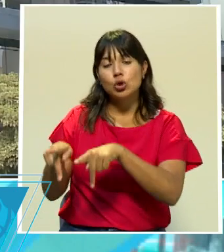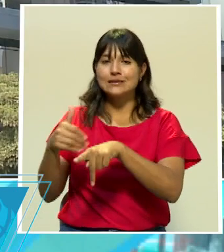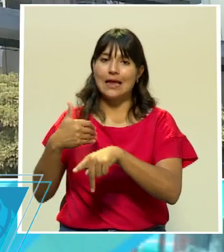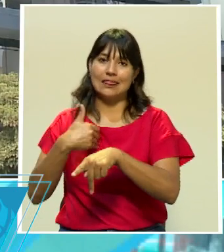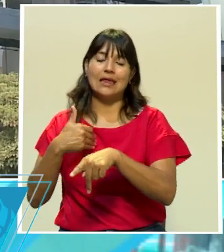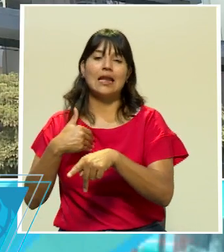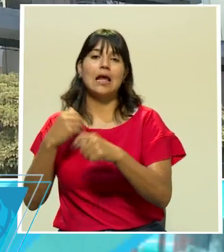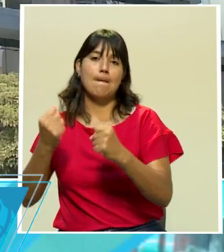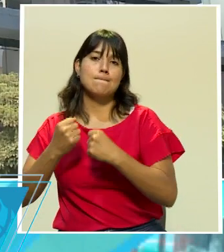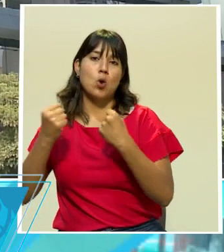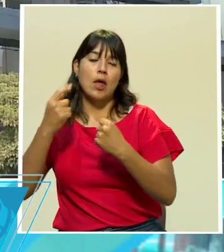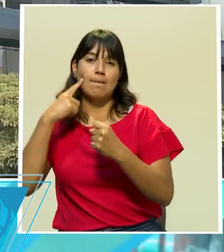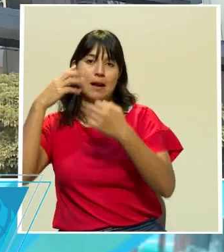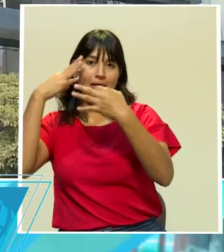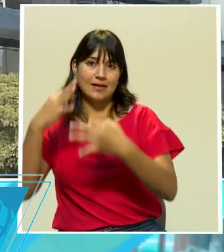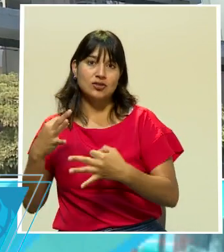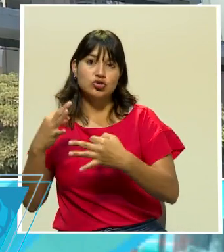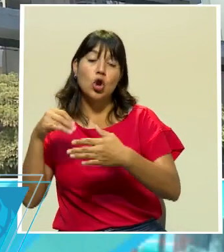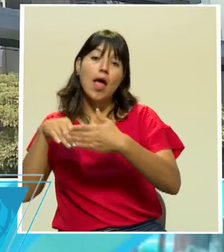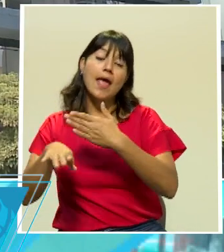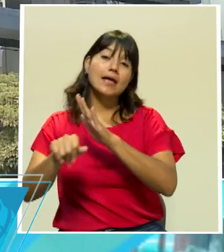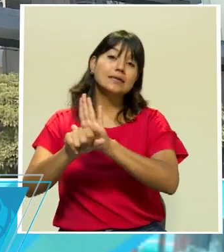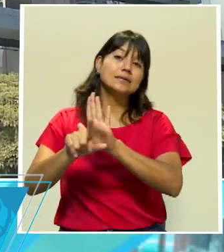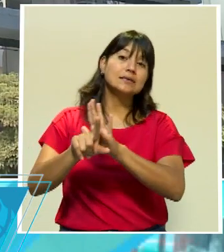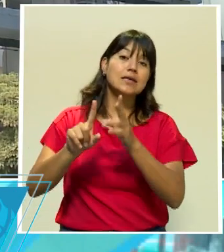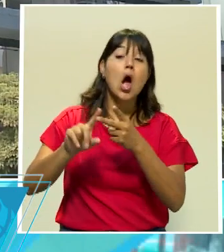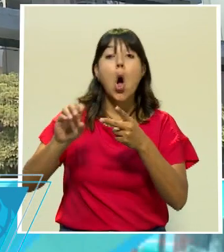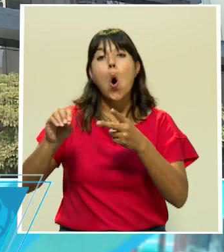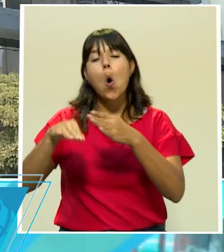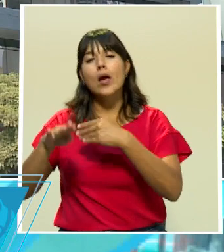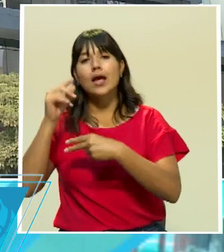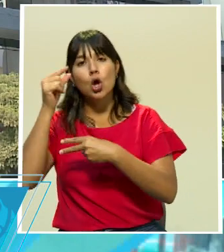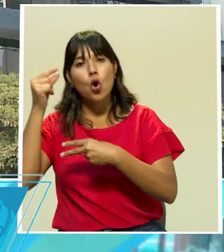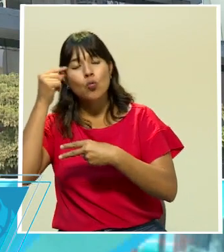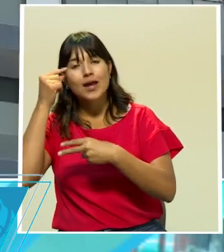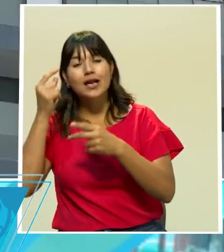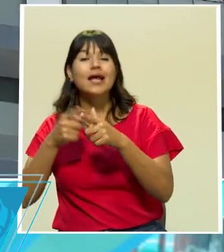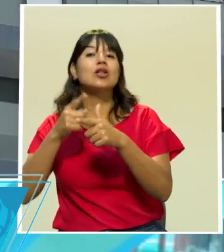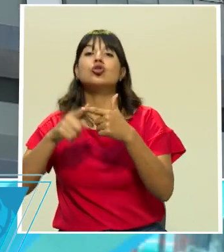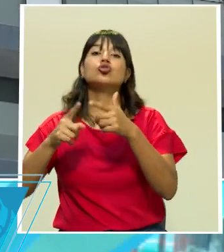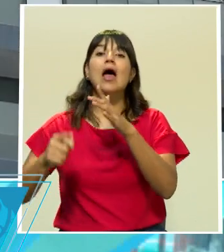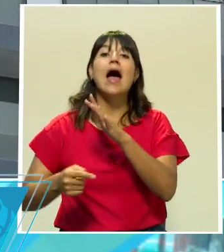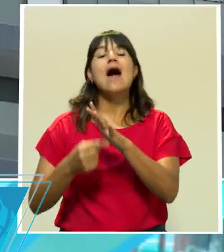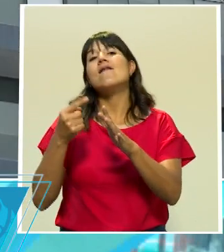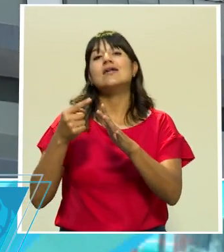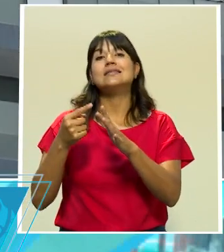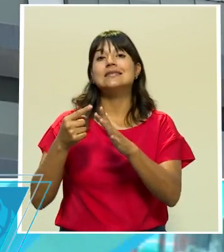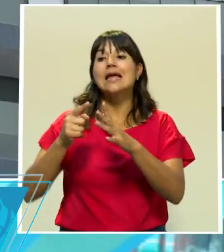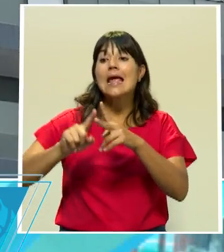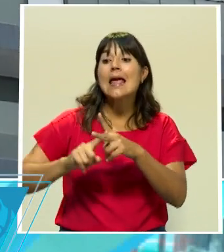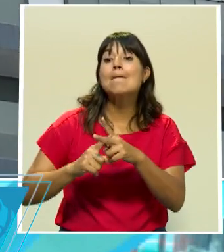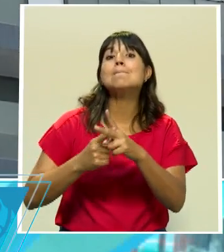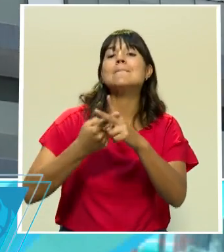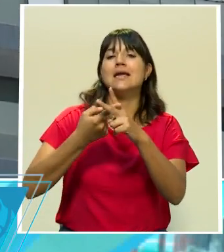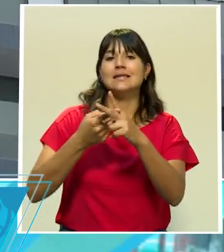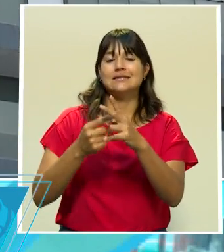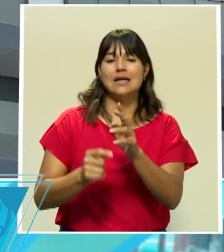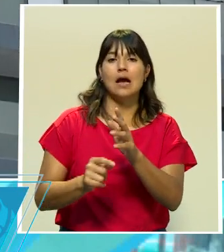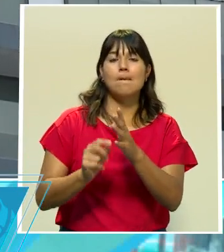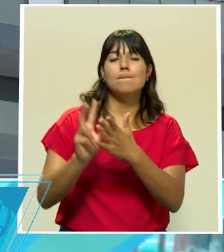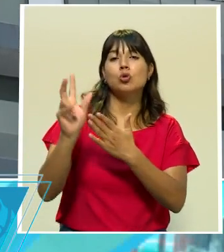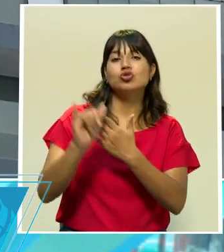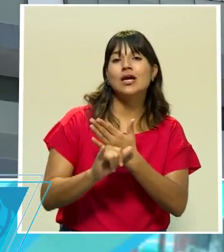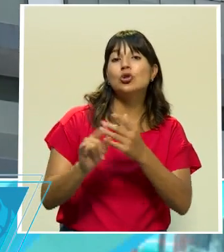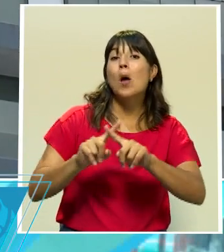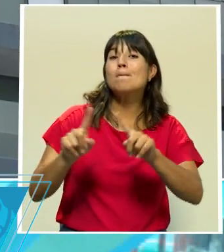o en el Ejecutivo, y entonces los proyectos nacen sin tener la fuerza que se esperaba que tuvieran, sin poder generar la